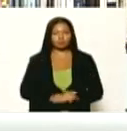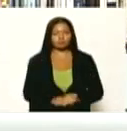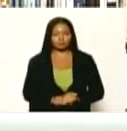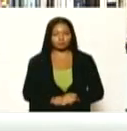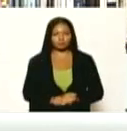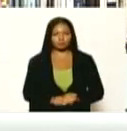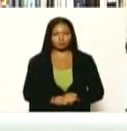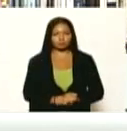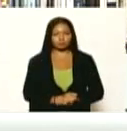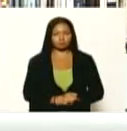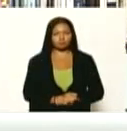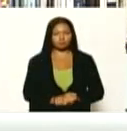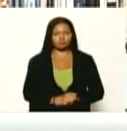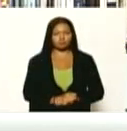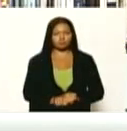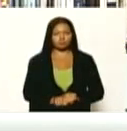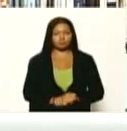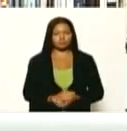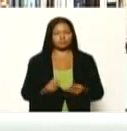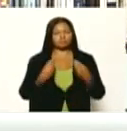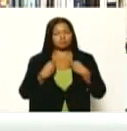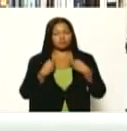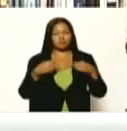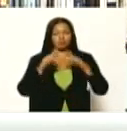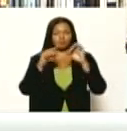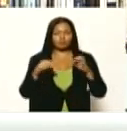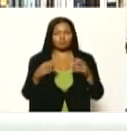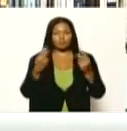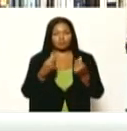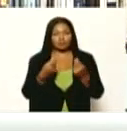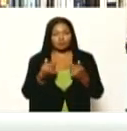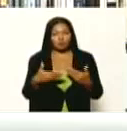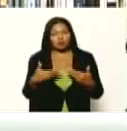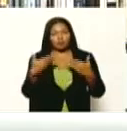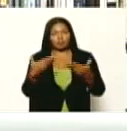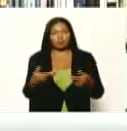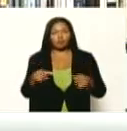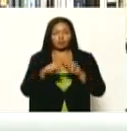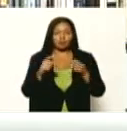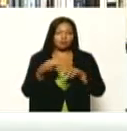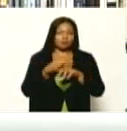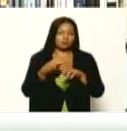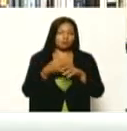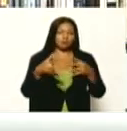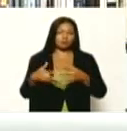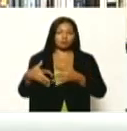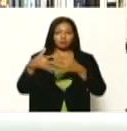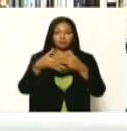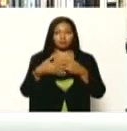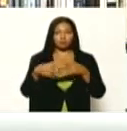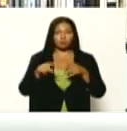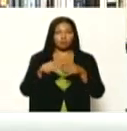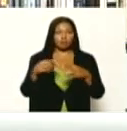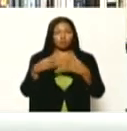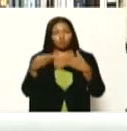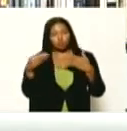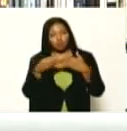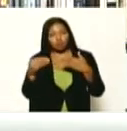Viven de el dinero que les da el gobierno de Estados Unidos, los